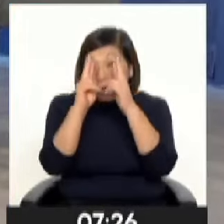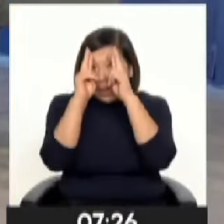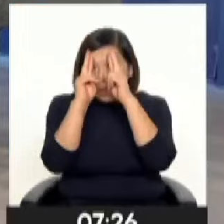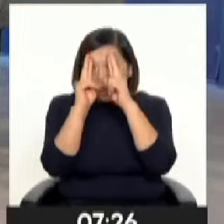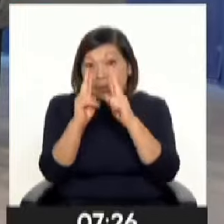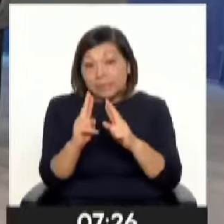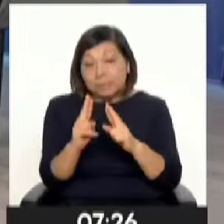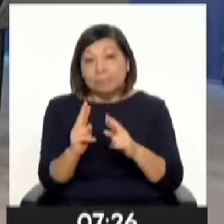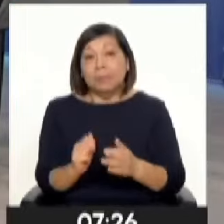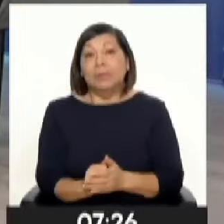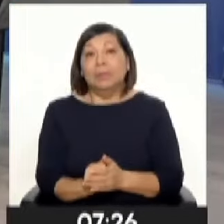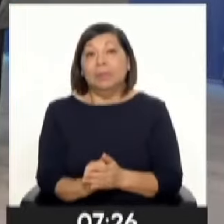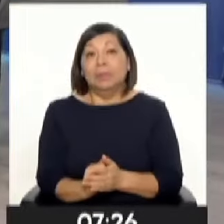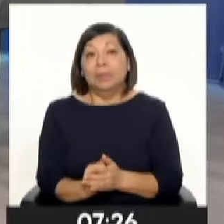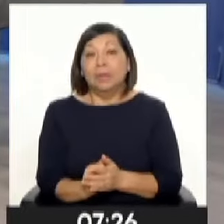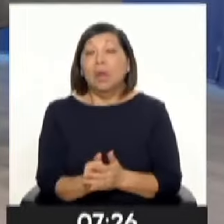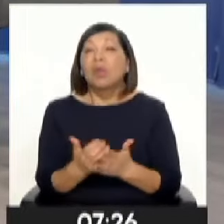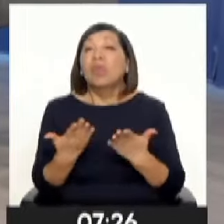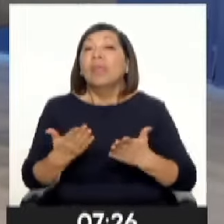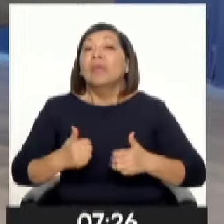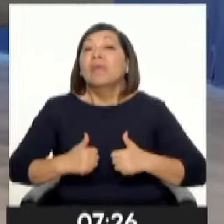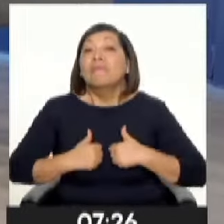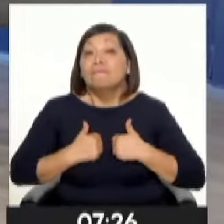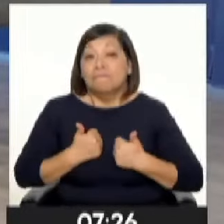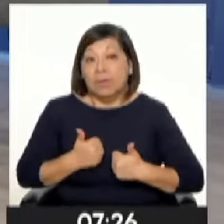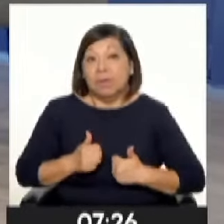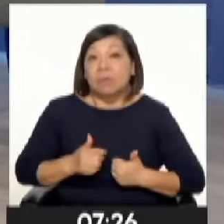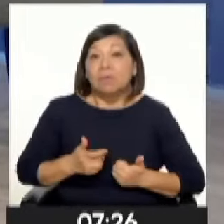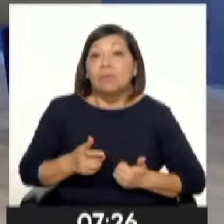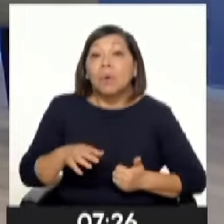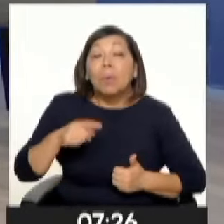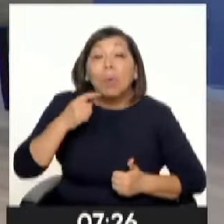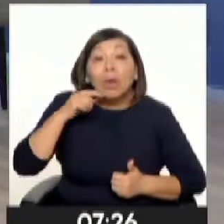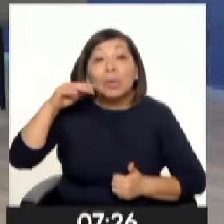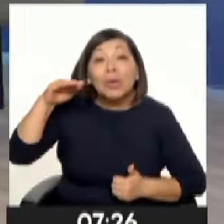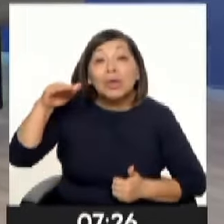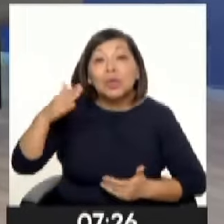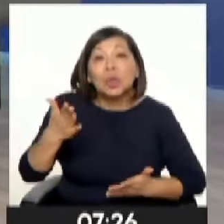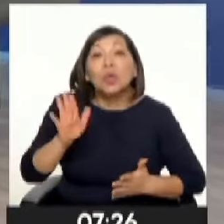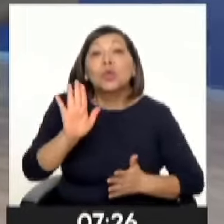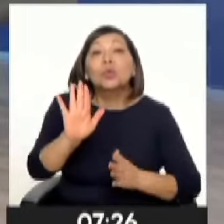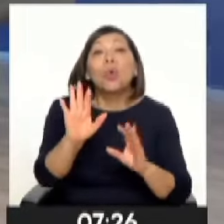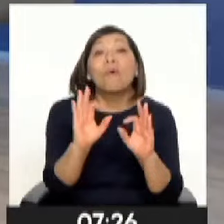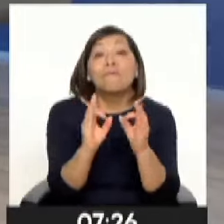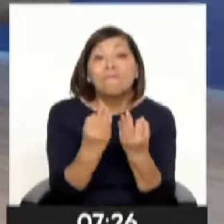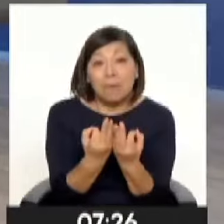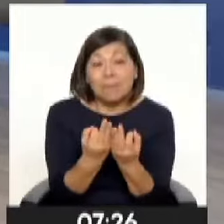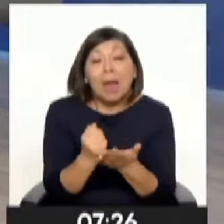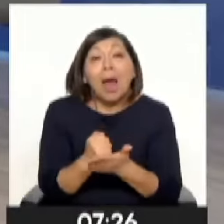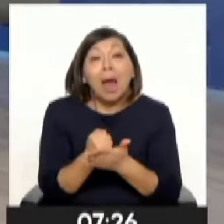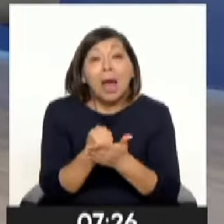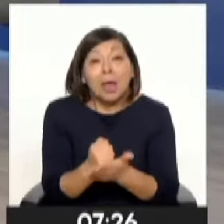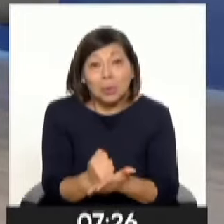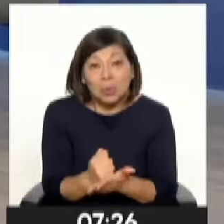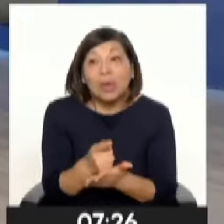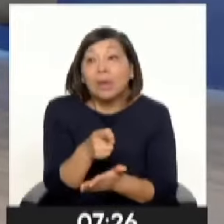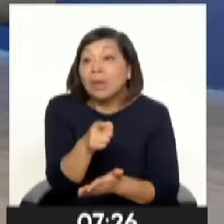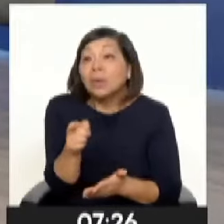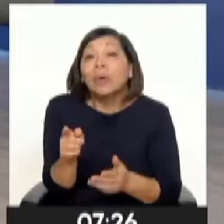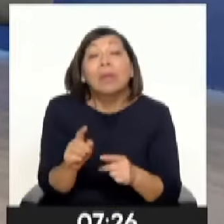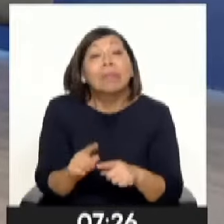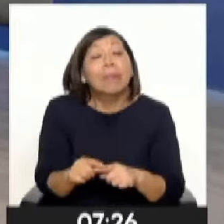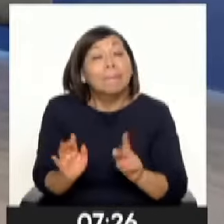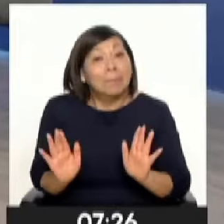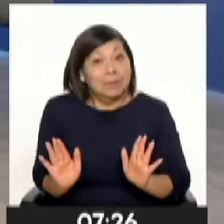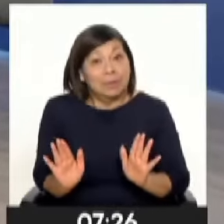respetando el entorno de la niña y de su familia y ayudar a que ellos decidan.